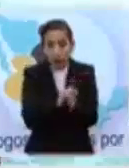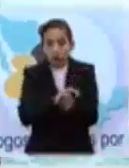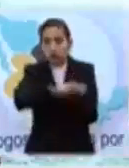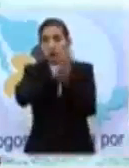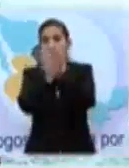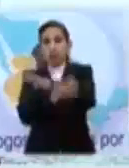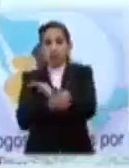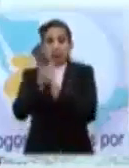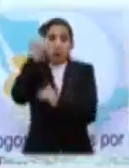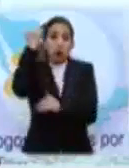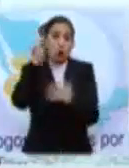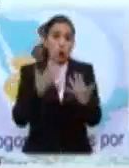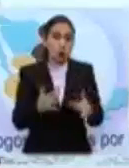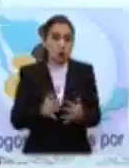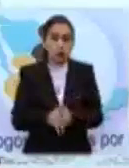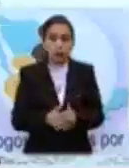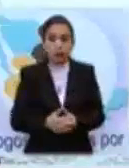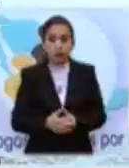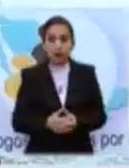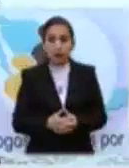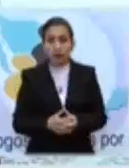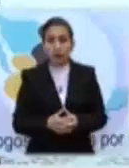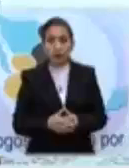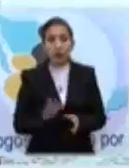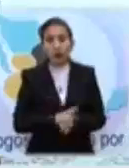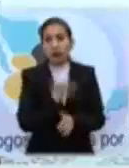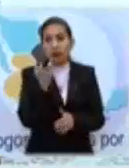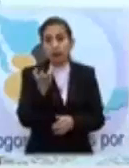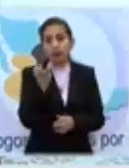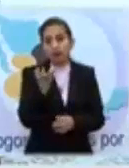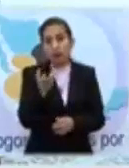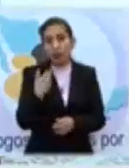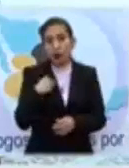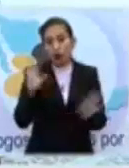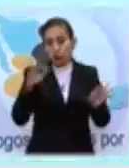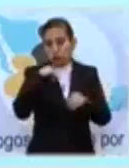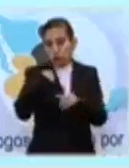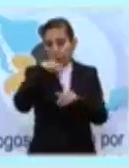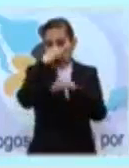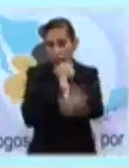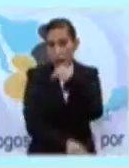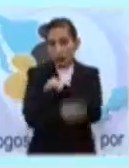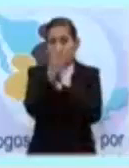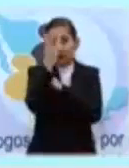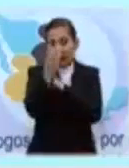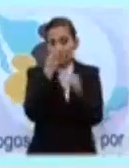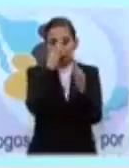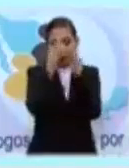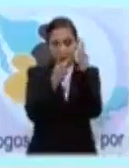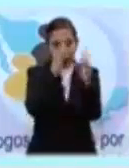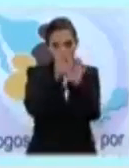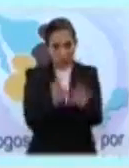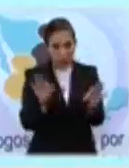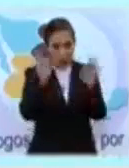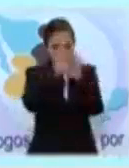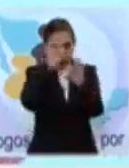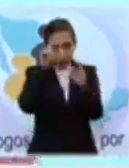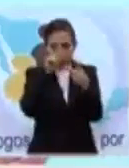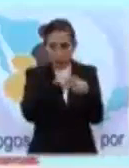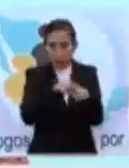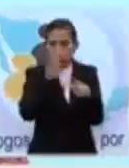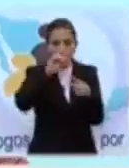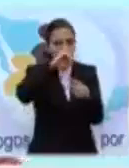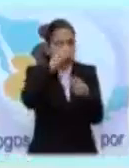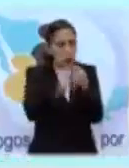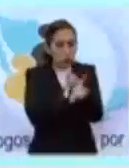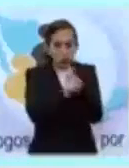bien en la regularidad. Por lo tanto, con eso concluyo. Los tres mensajes centrales que quisiera transmitir es: no es un problema